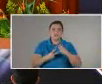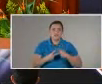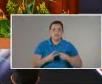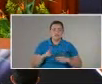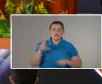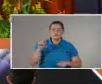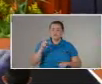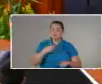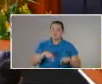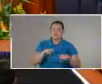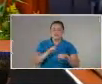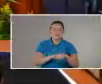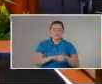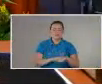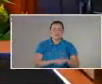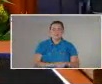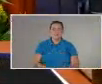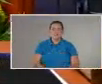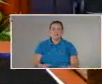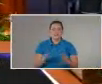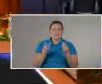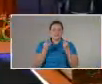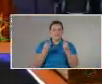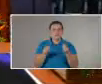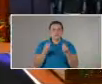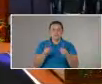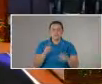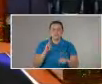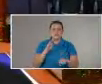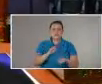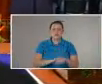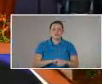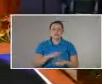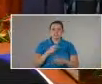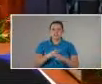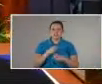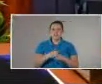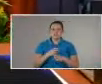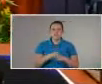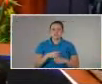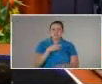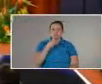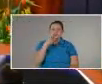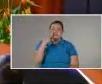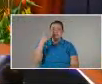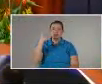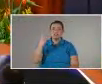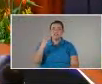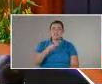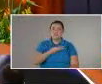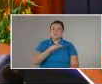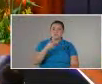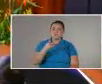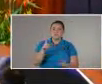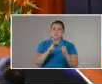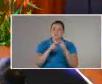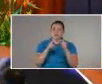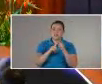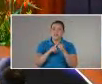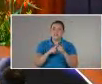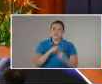cosa es mucho más difícil. Y Dios tiene una palabra de consuelo para cualquiera que haya enfrentado eso, empezando porque